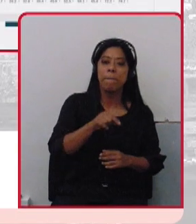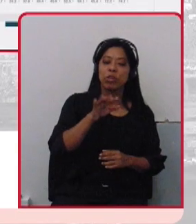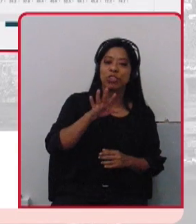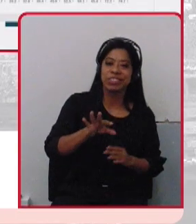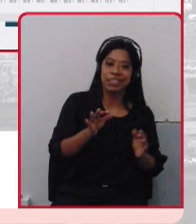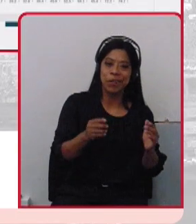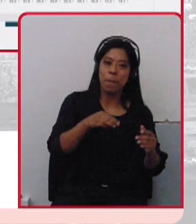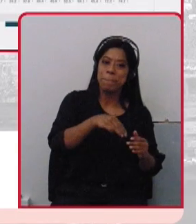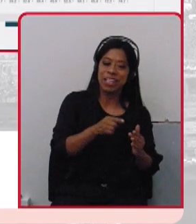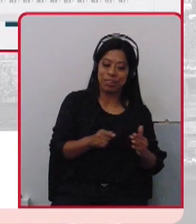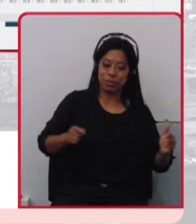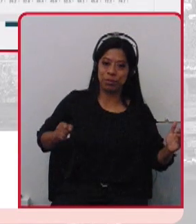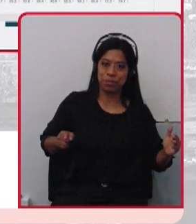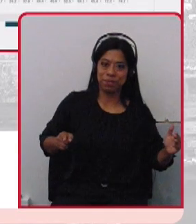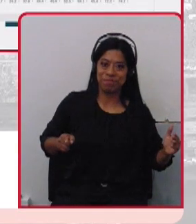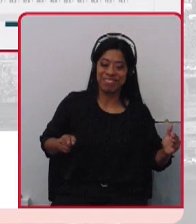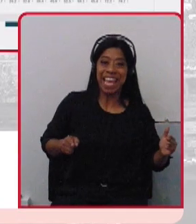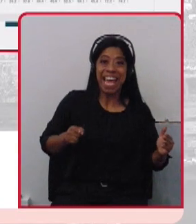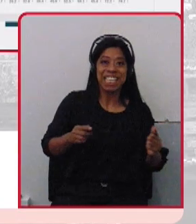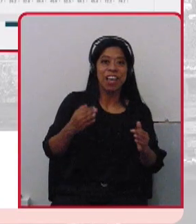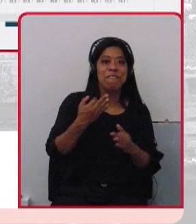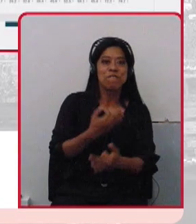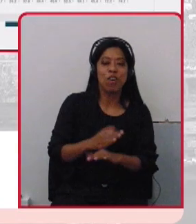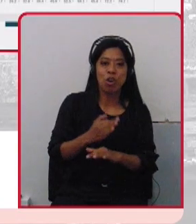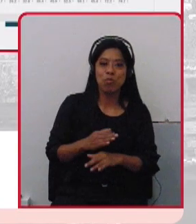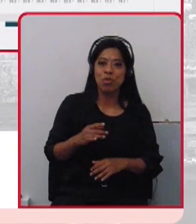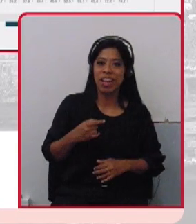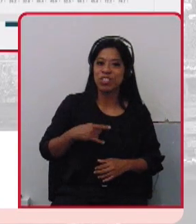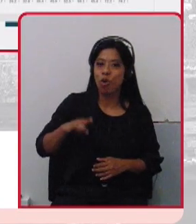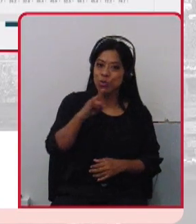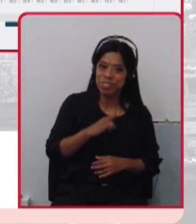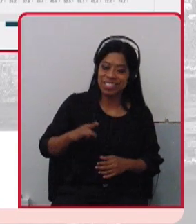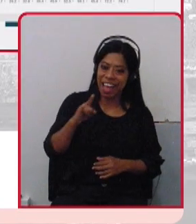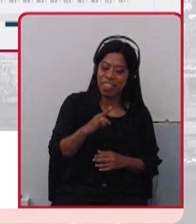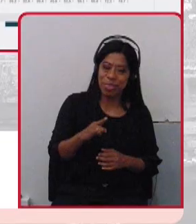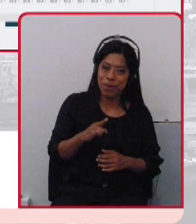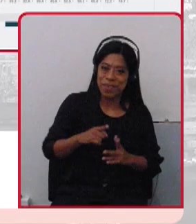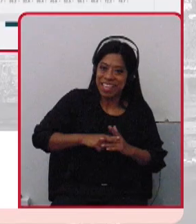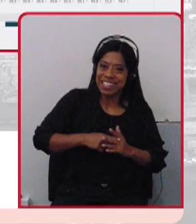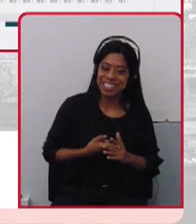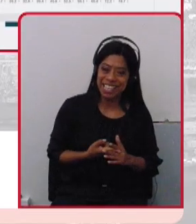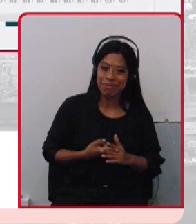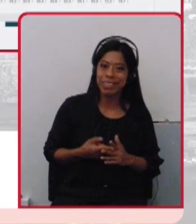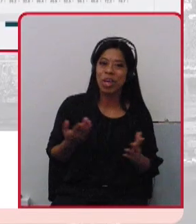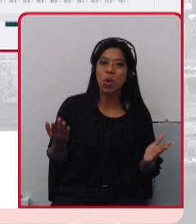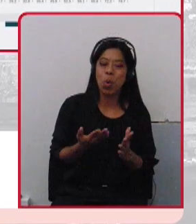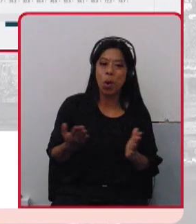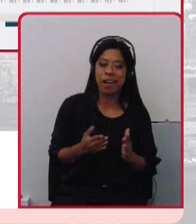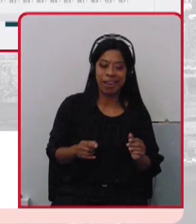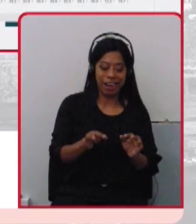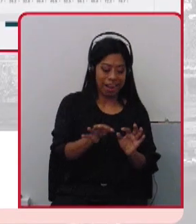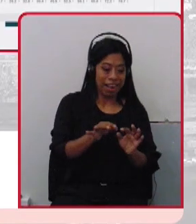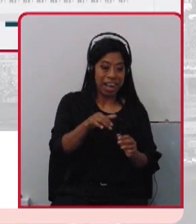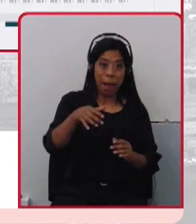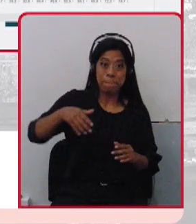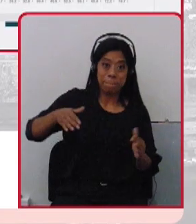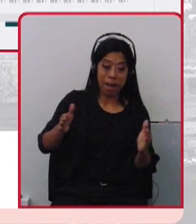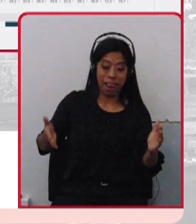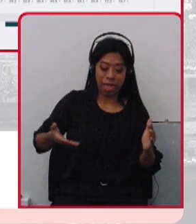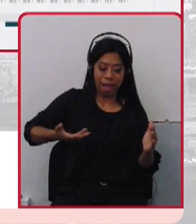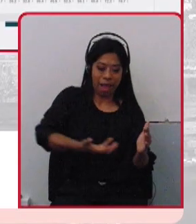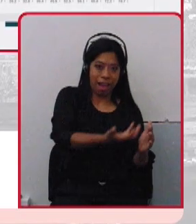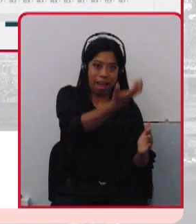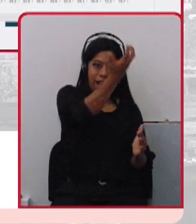9.5 metros de ancho. Entonces, la fórmula empírica y básica que desarrollé, como inicialmente, fue la longitud de la pala